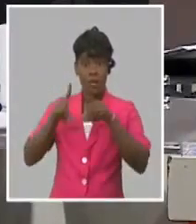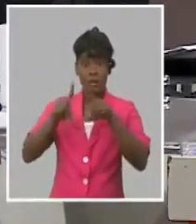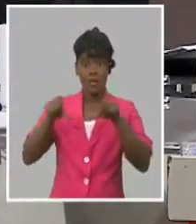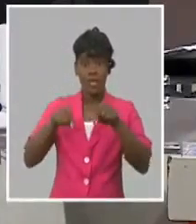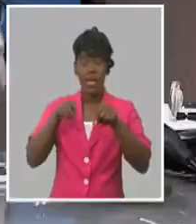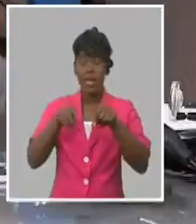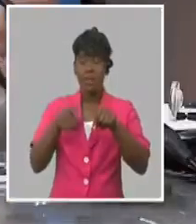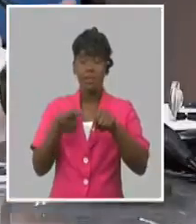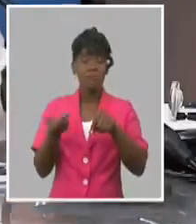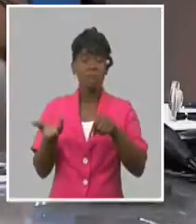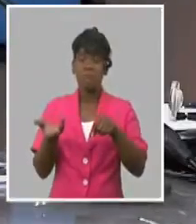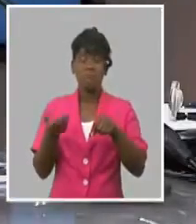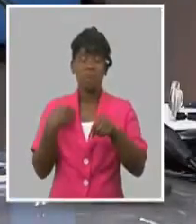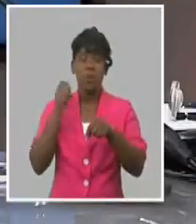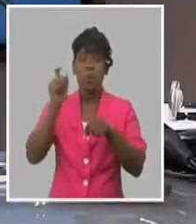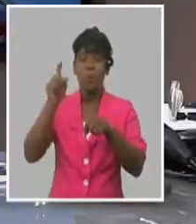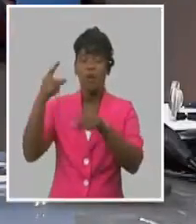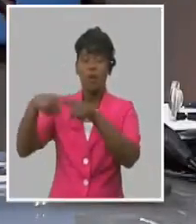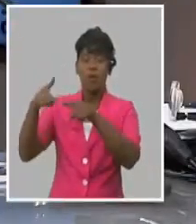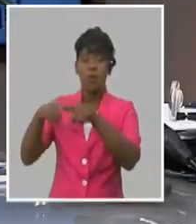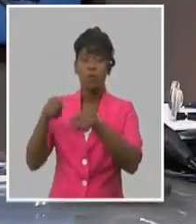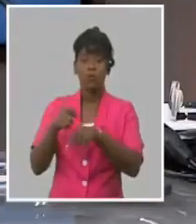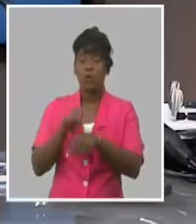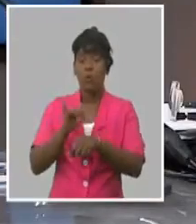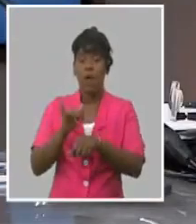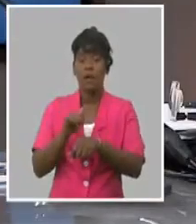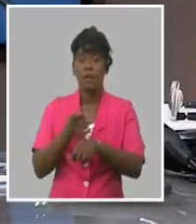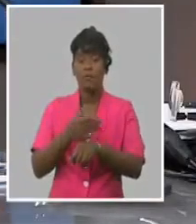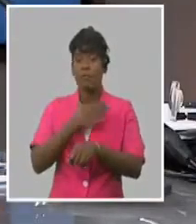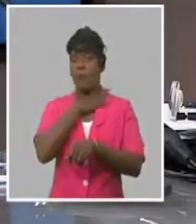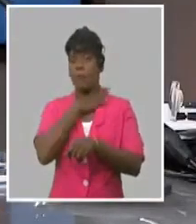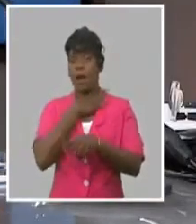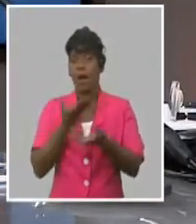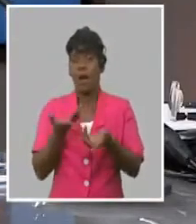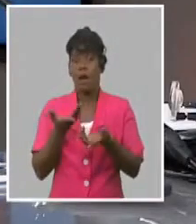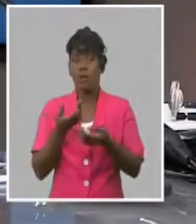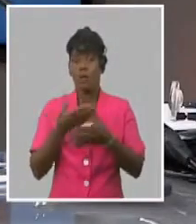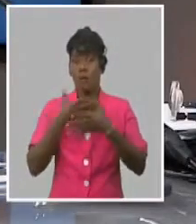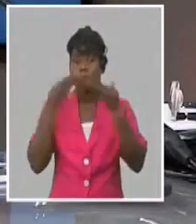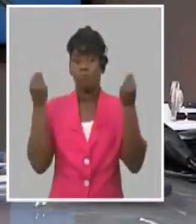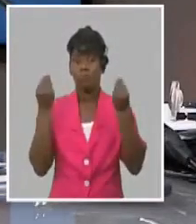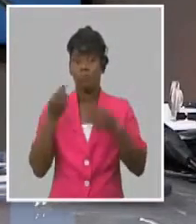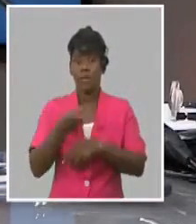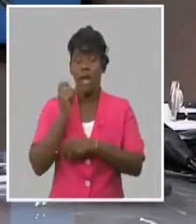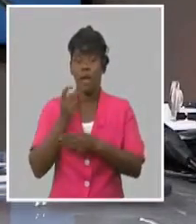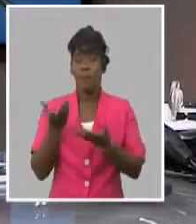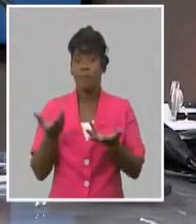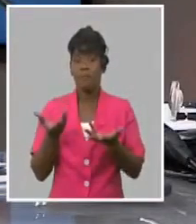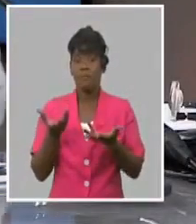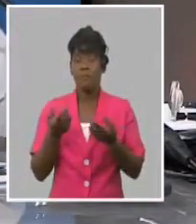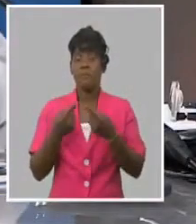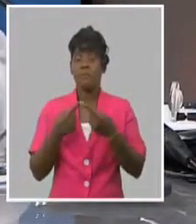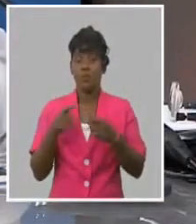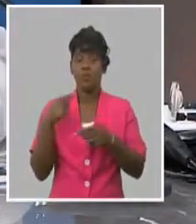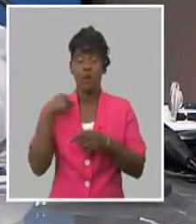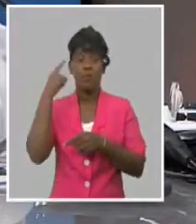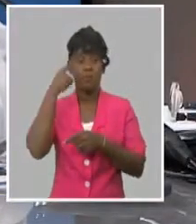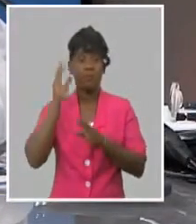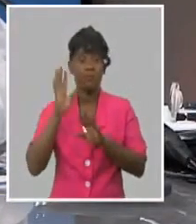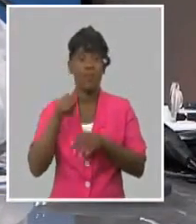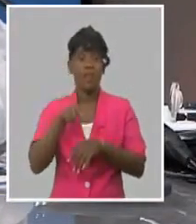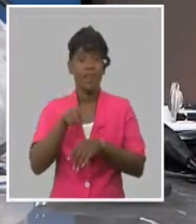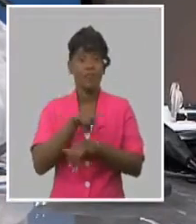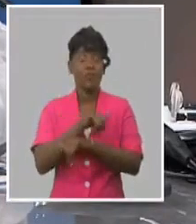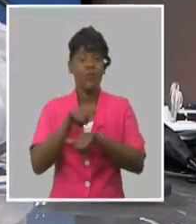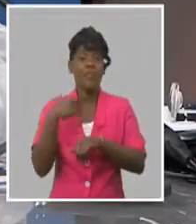Entonces, mira, por un lado nos subsidiamos todos y por otro lado no nos alcanza el salario a todos. Y a mí me parece que eso es algo